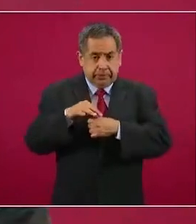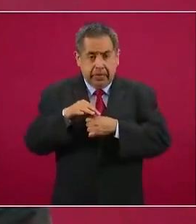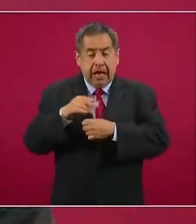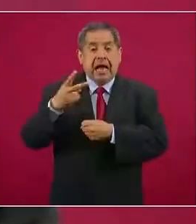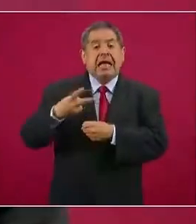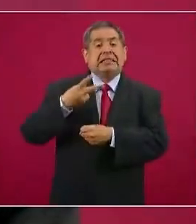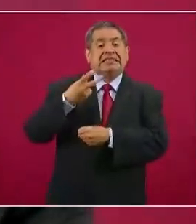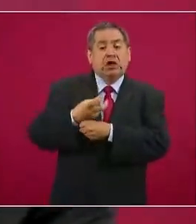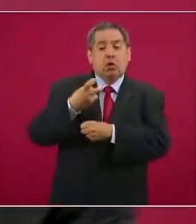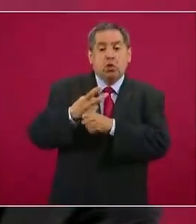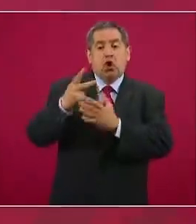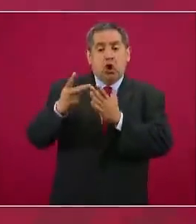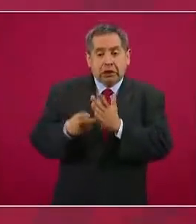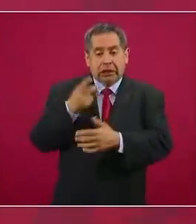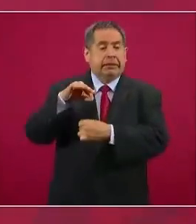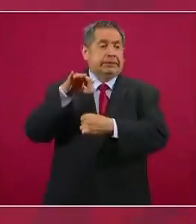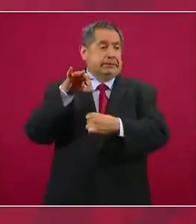segunda vuelta,